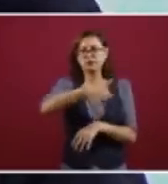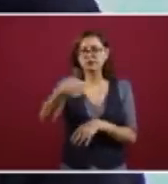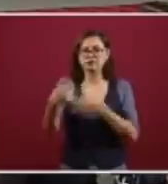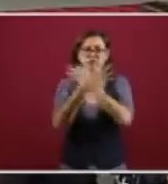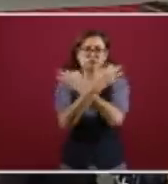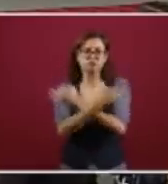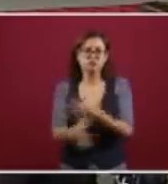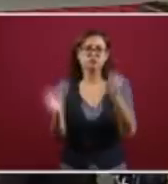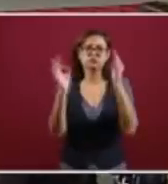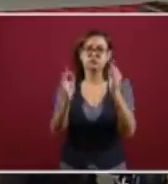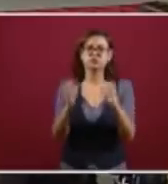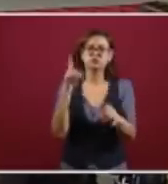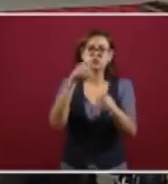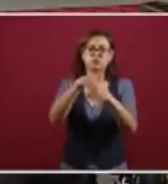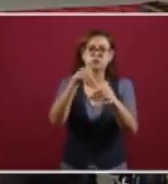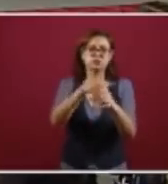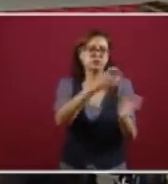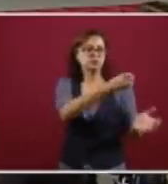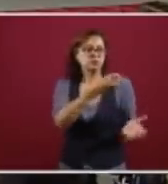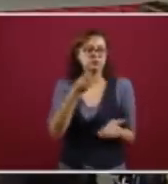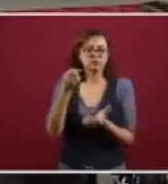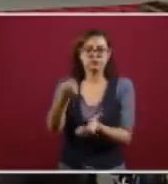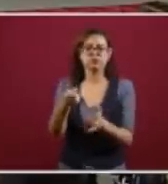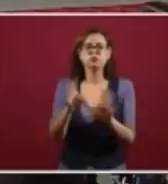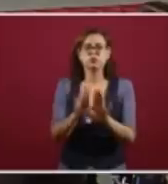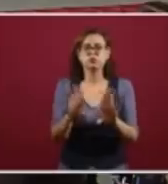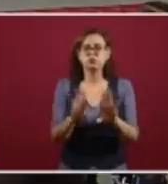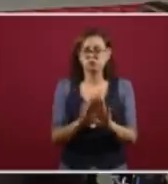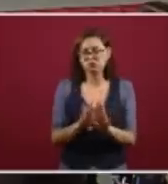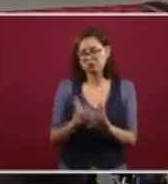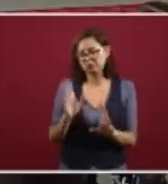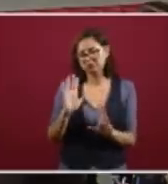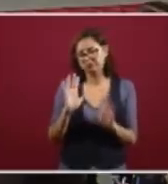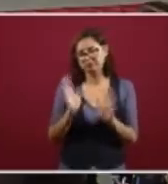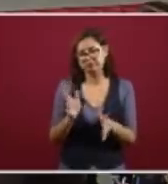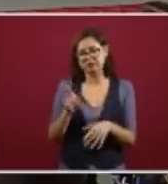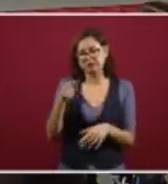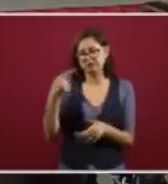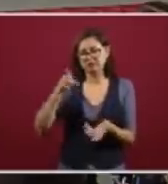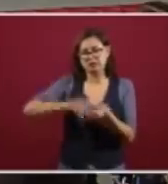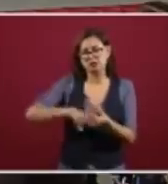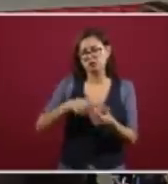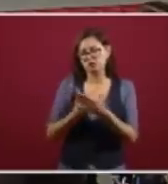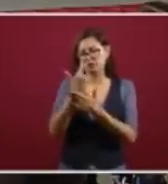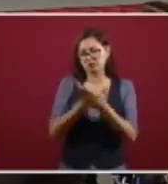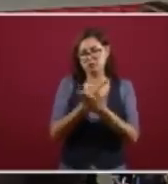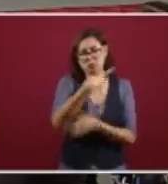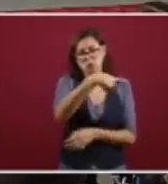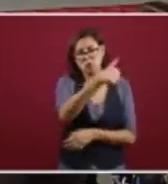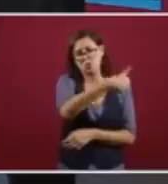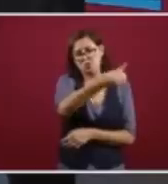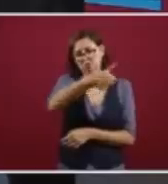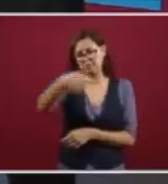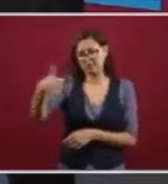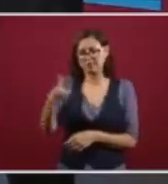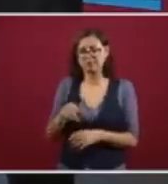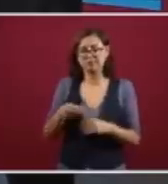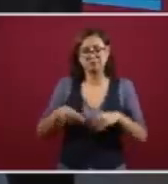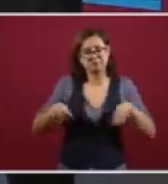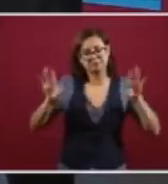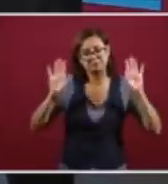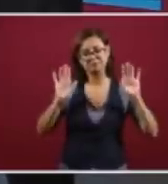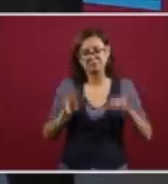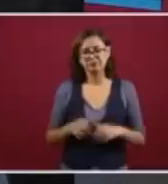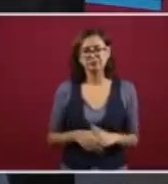conocer cómo usaron los recursos, tienen sus mecanismos de transparencia, en fin. Y